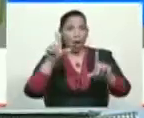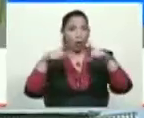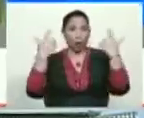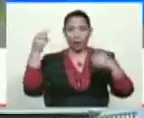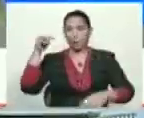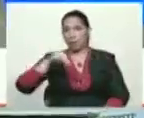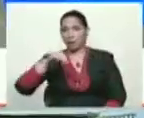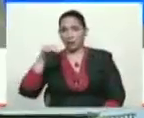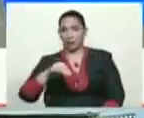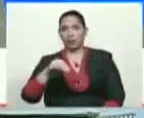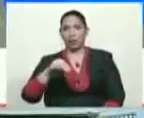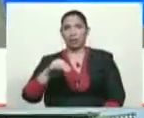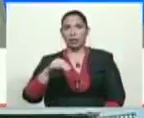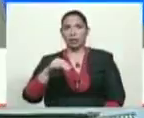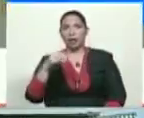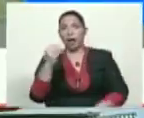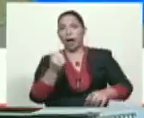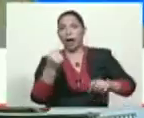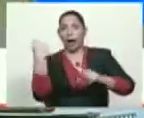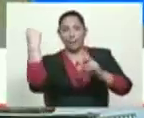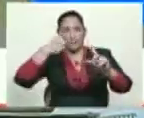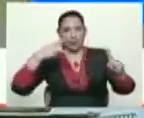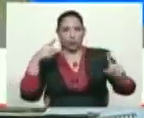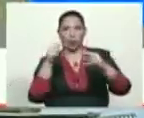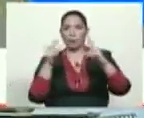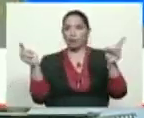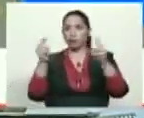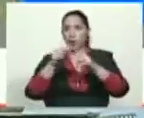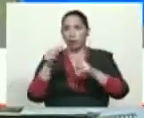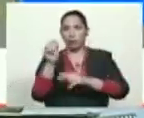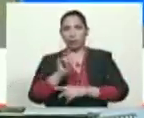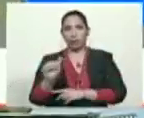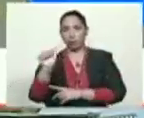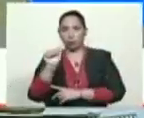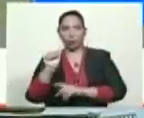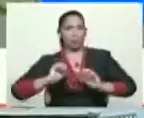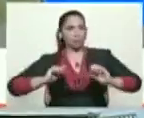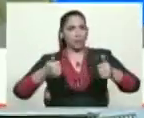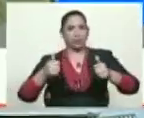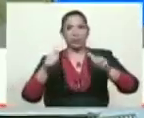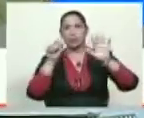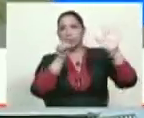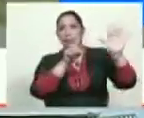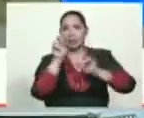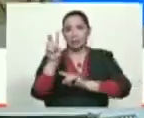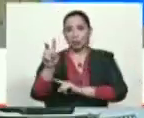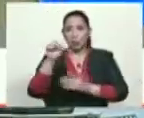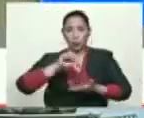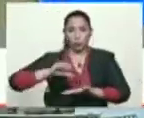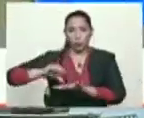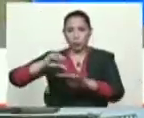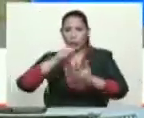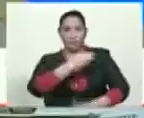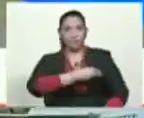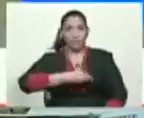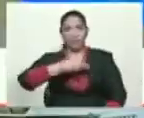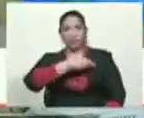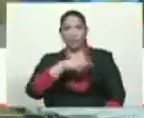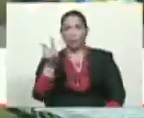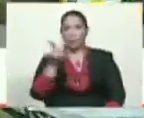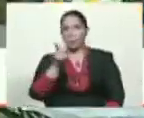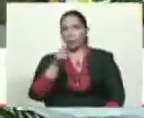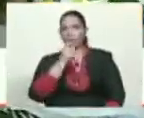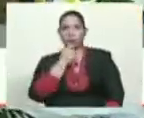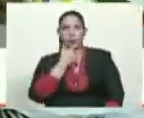y en amazonas estaremos en puerto ayacucho arranca en estas 62 ciudades la misión venezuela